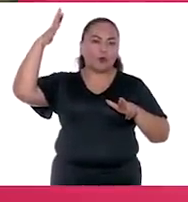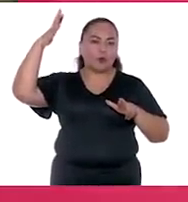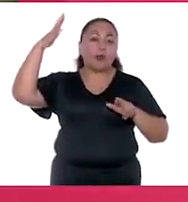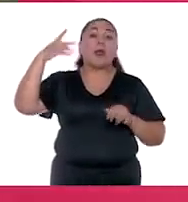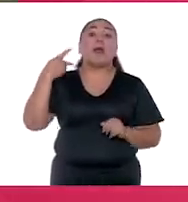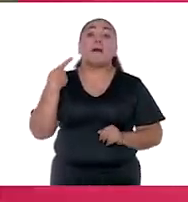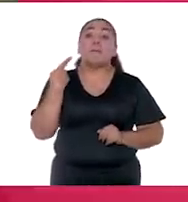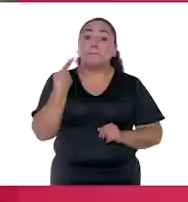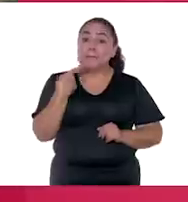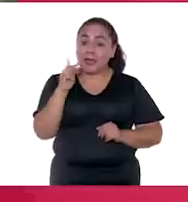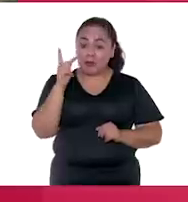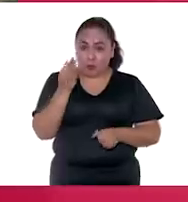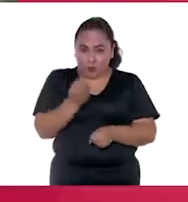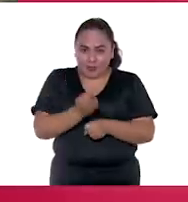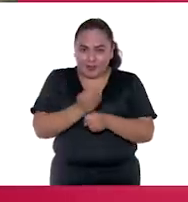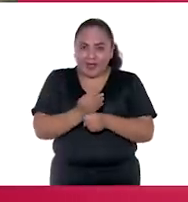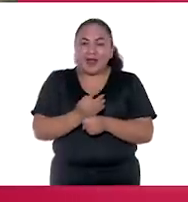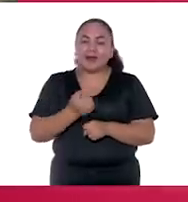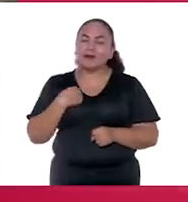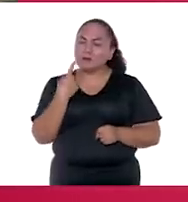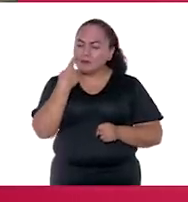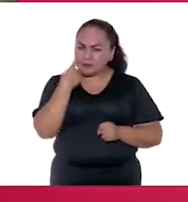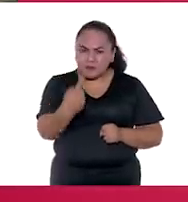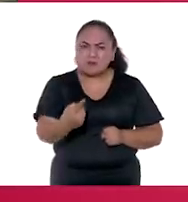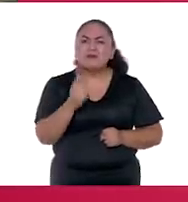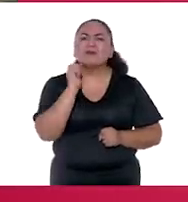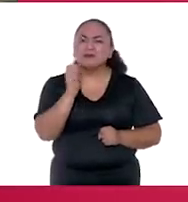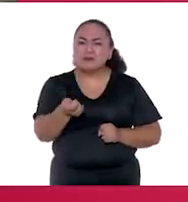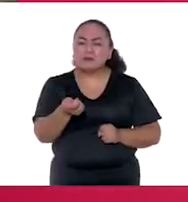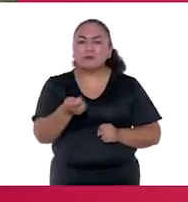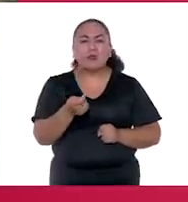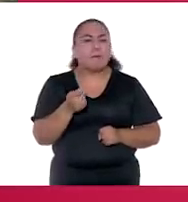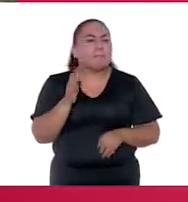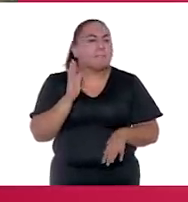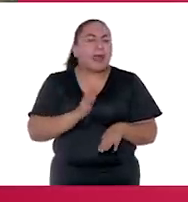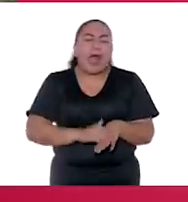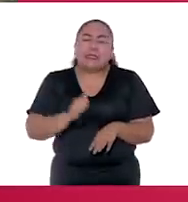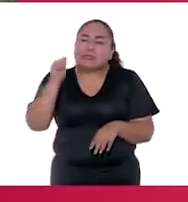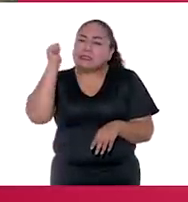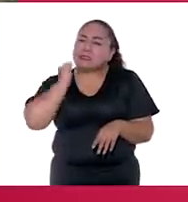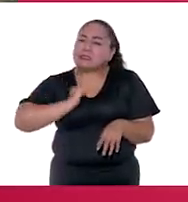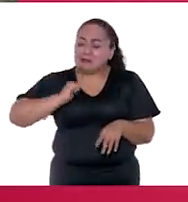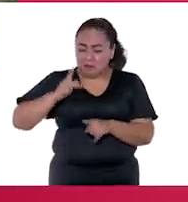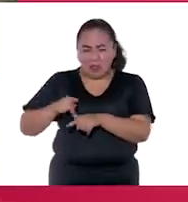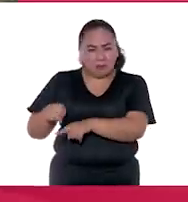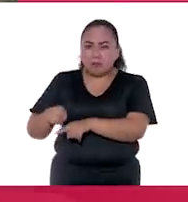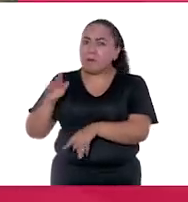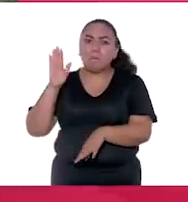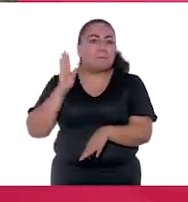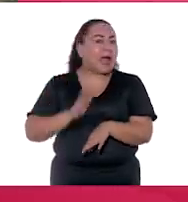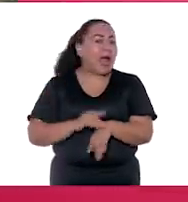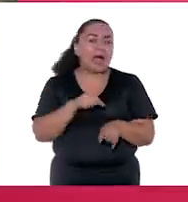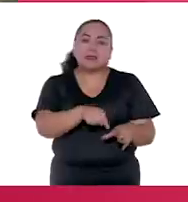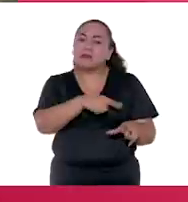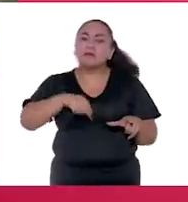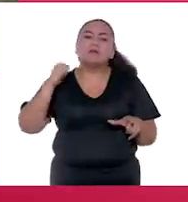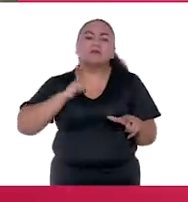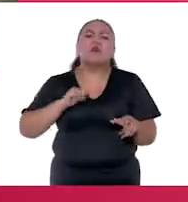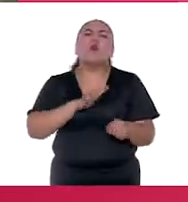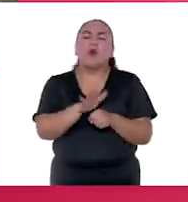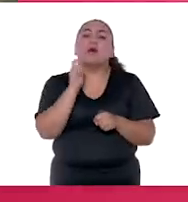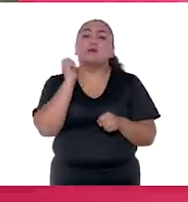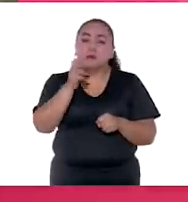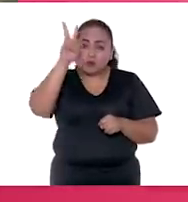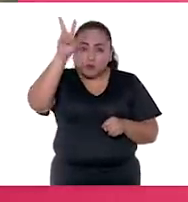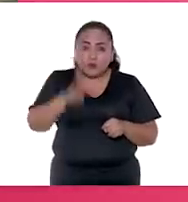Pero en este caso, lo que vamos a ver es algo muchísimo más antiguo que estas piedras labradas. Se trata de